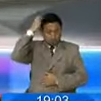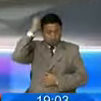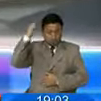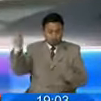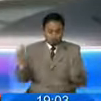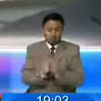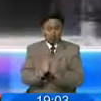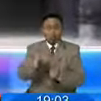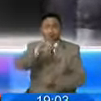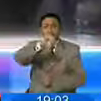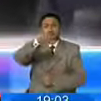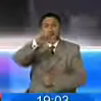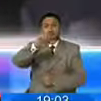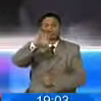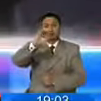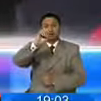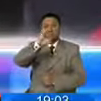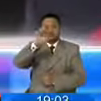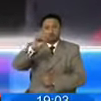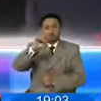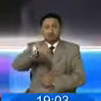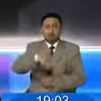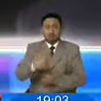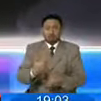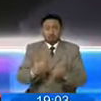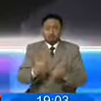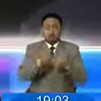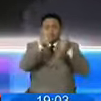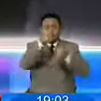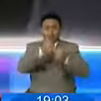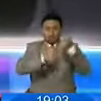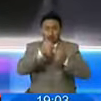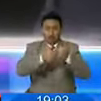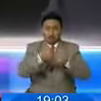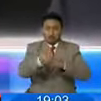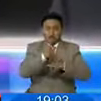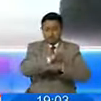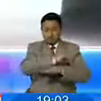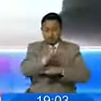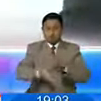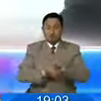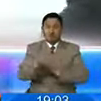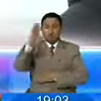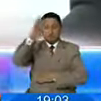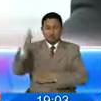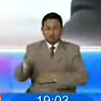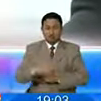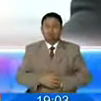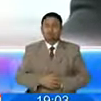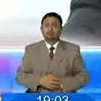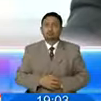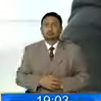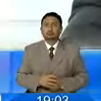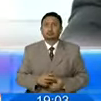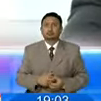junto a Jacobo San Miguel, actual candidato a la Asamblea por Tungurahua, a Brasil. Este señor